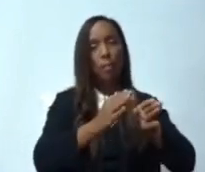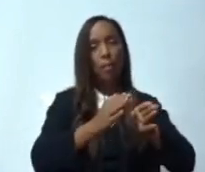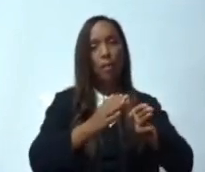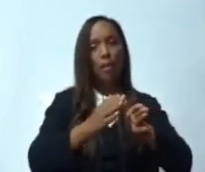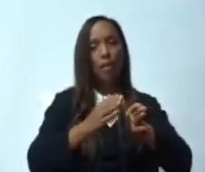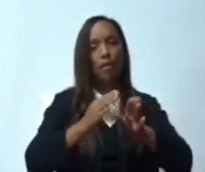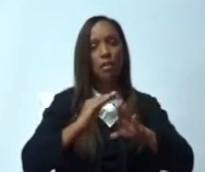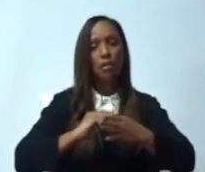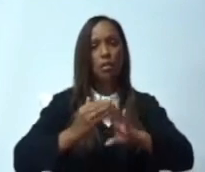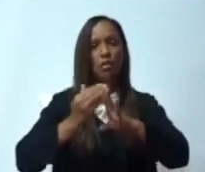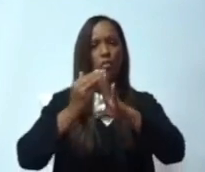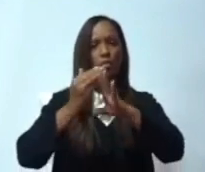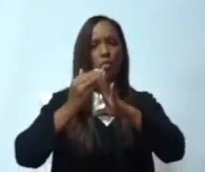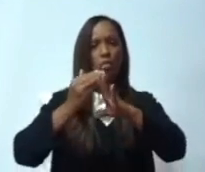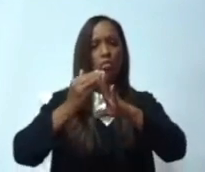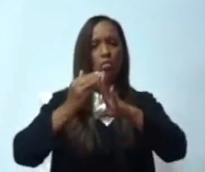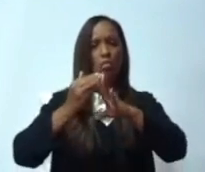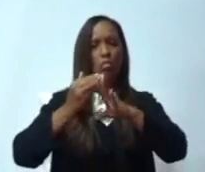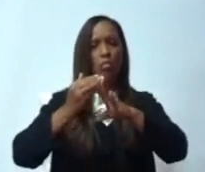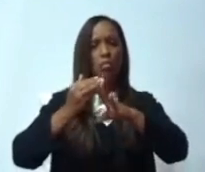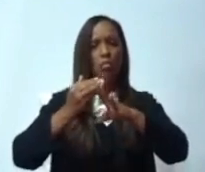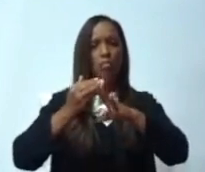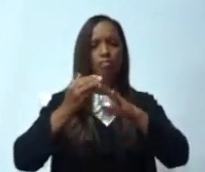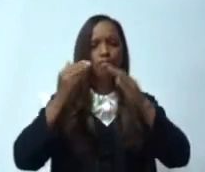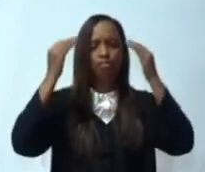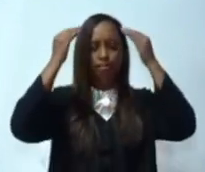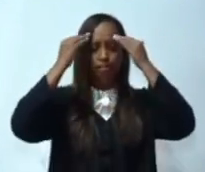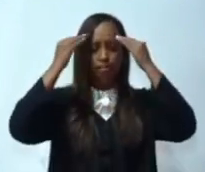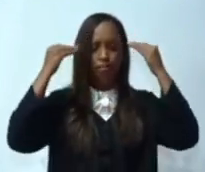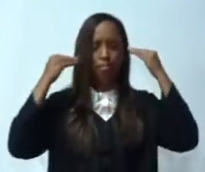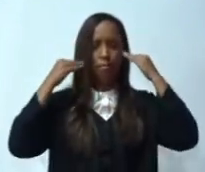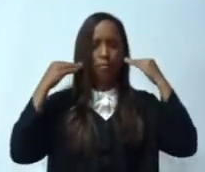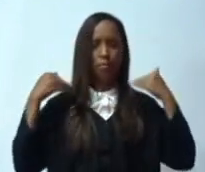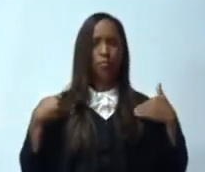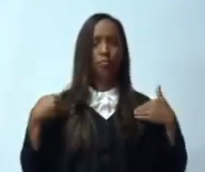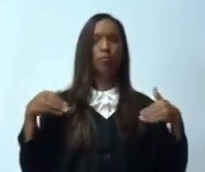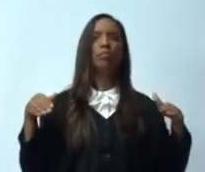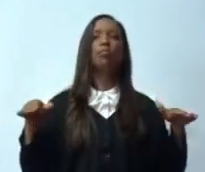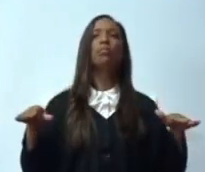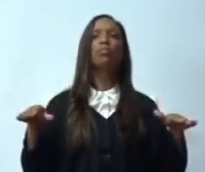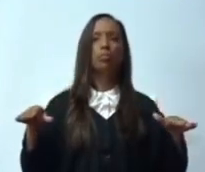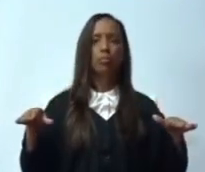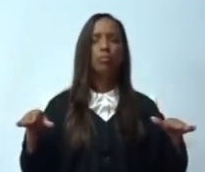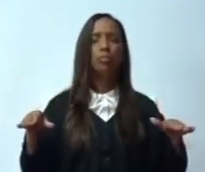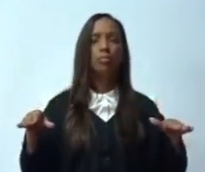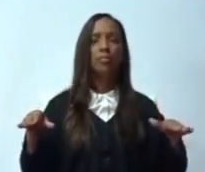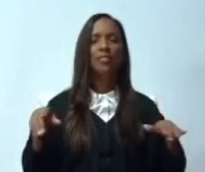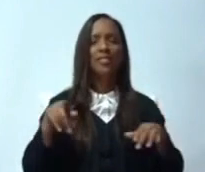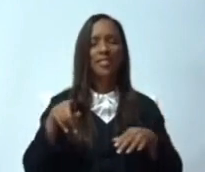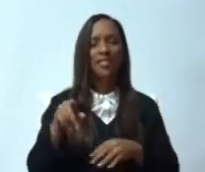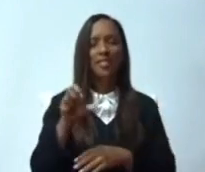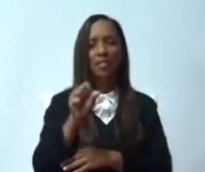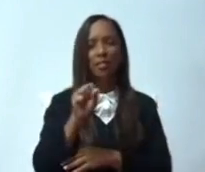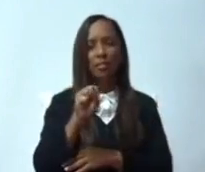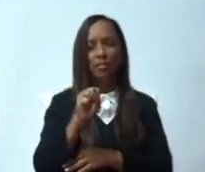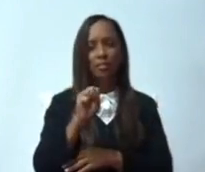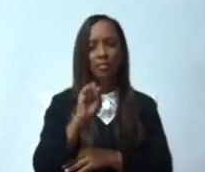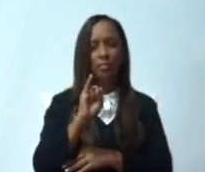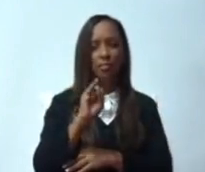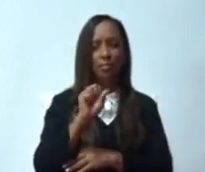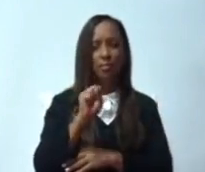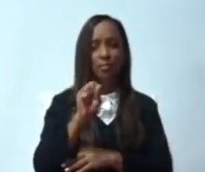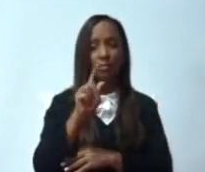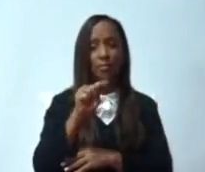alcaldía de entonces en Santo Domingo Norte. Pero Sisto Minier no solamente mantiene